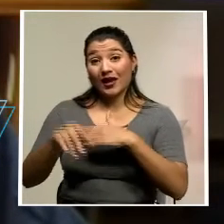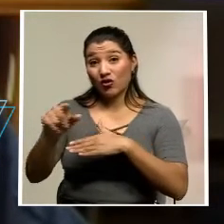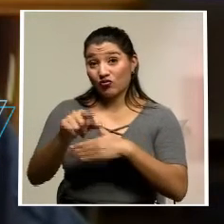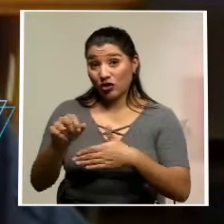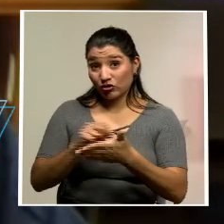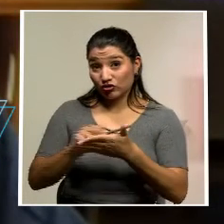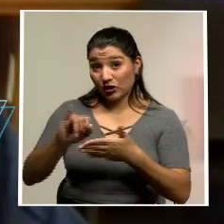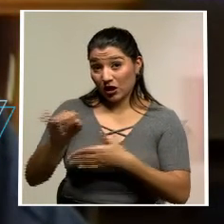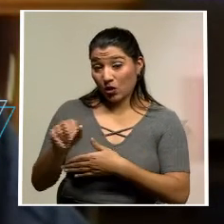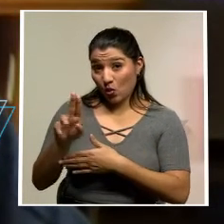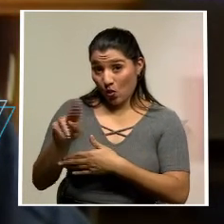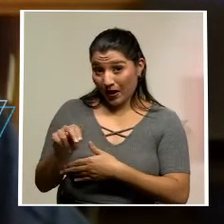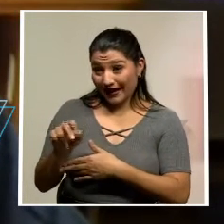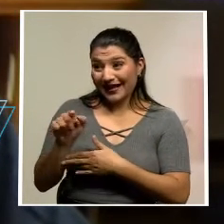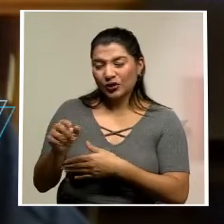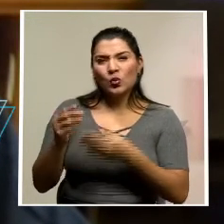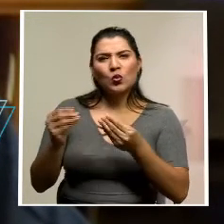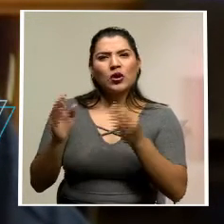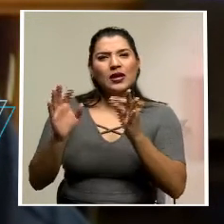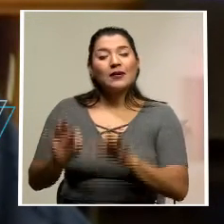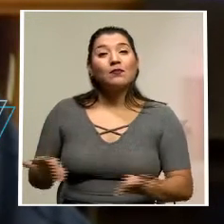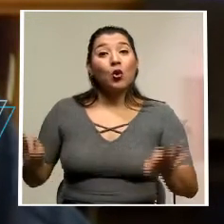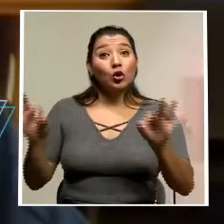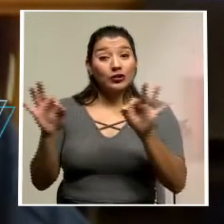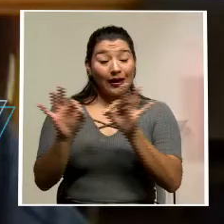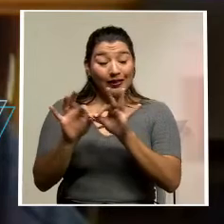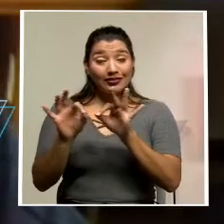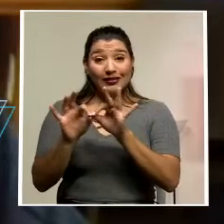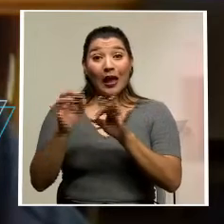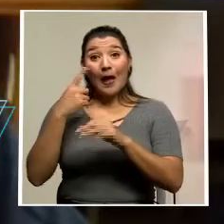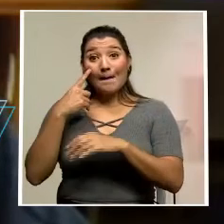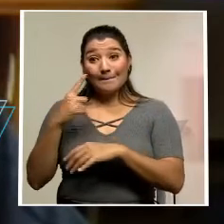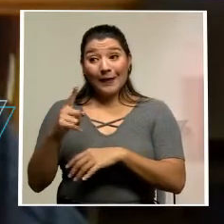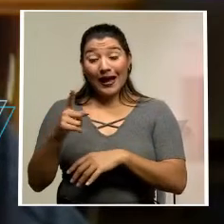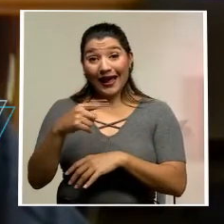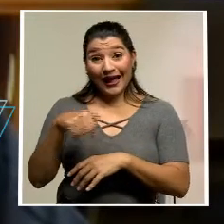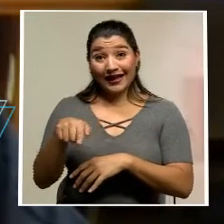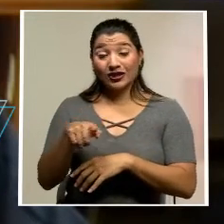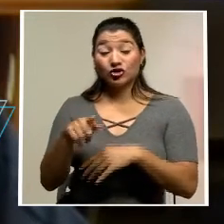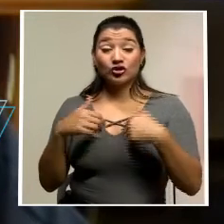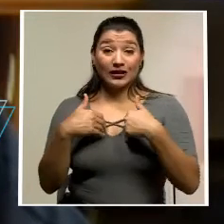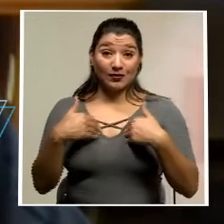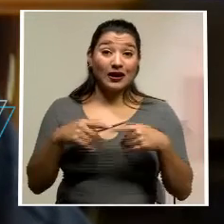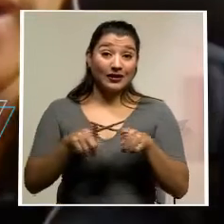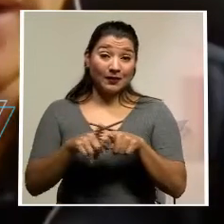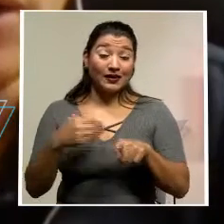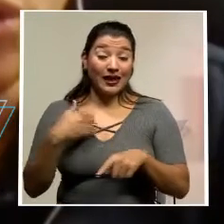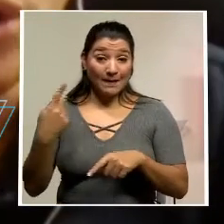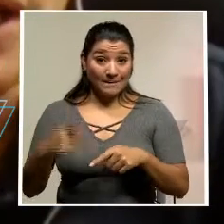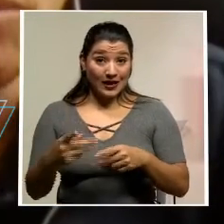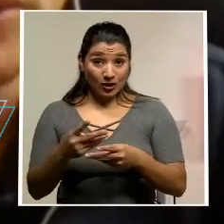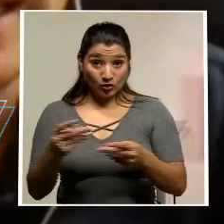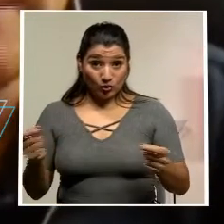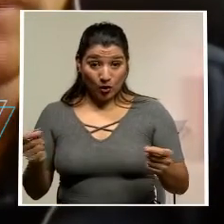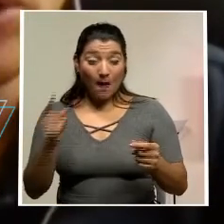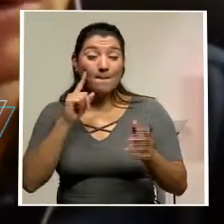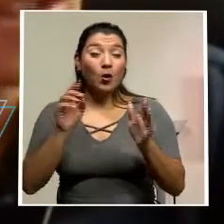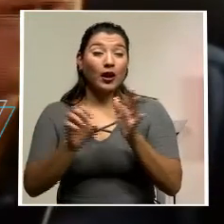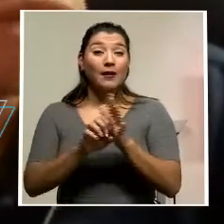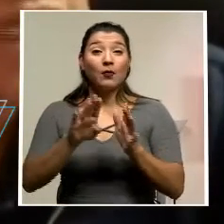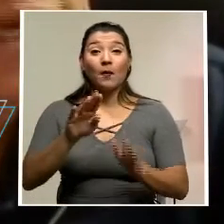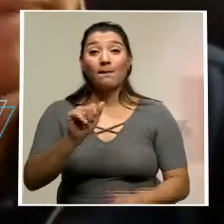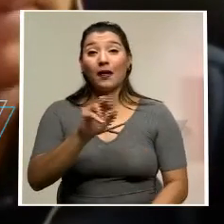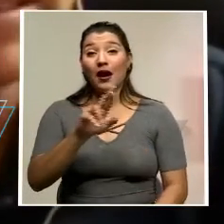muy importantes para estas especies que también están en peligro de extinción. En Barra del Colorado, por ejemplo, en